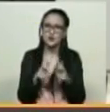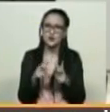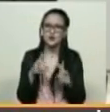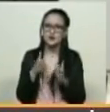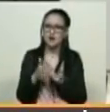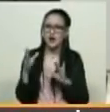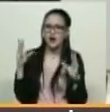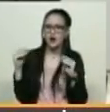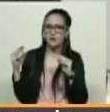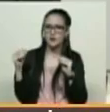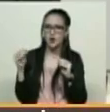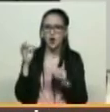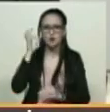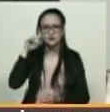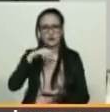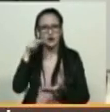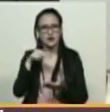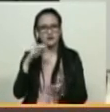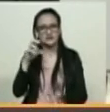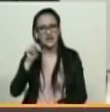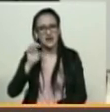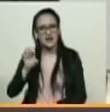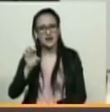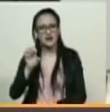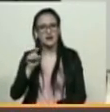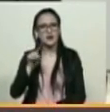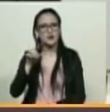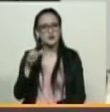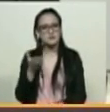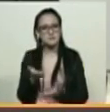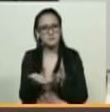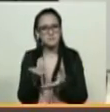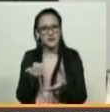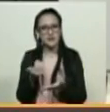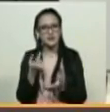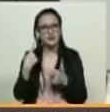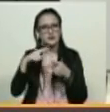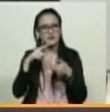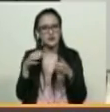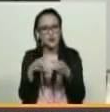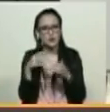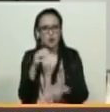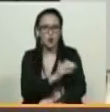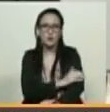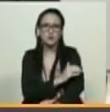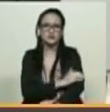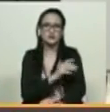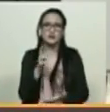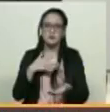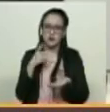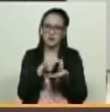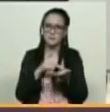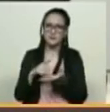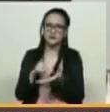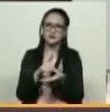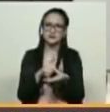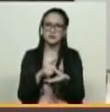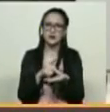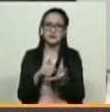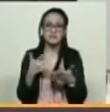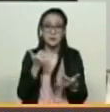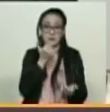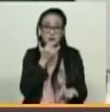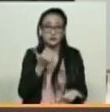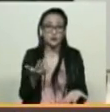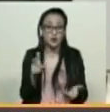de la conformación del Consejo Nacional Electoral, que era una de las exigencias que tenían varios partidos de la oposición para participar. ¿Y qué pasó si